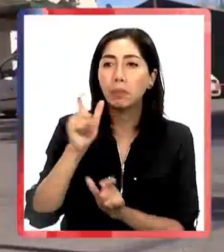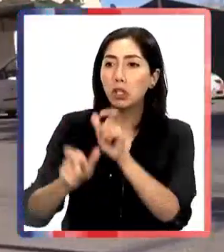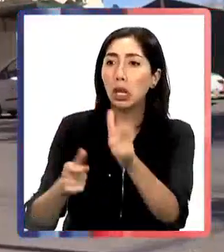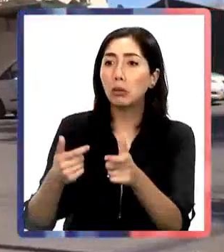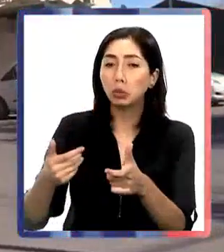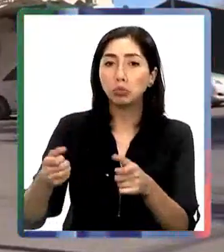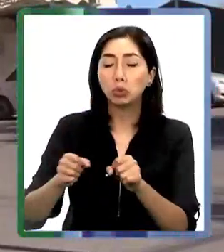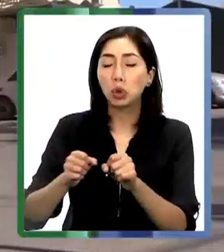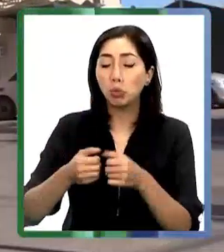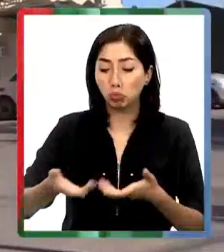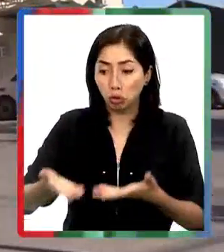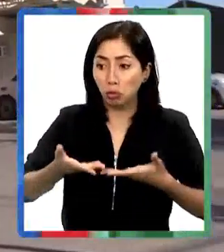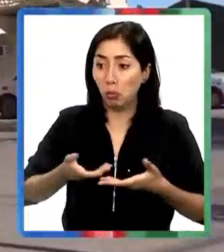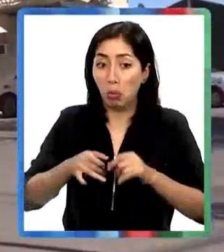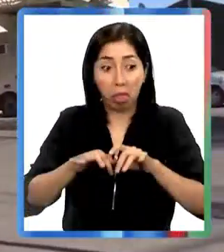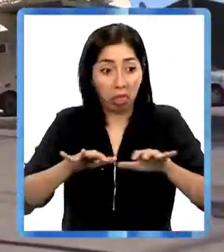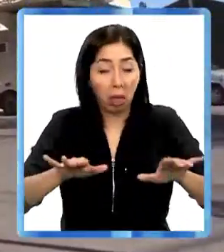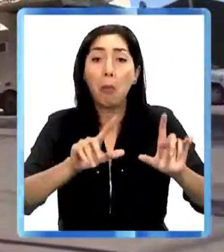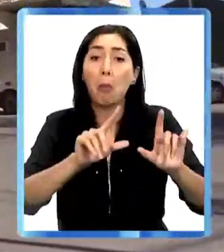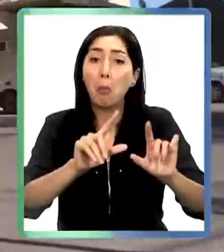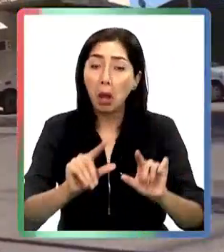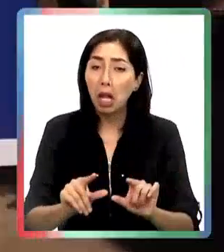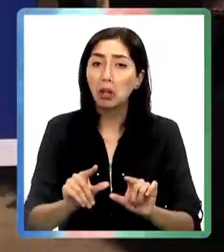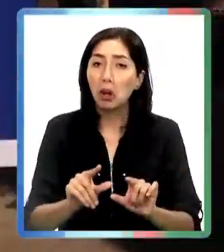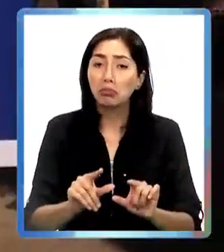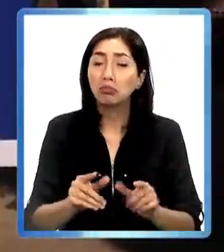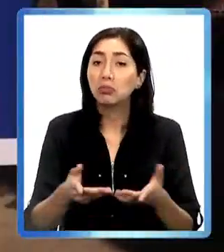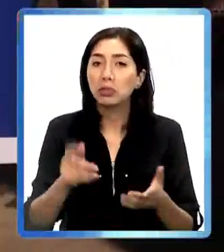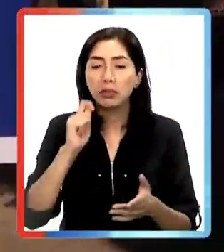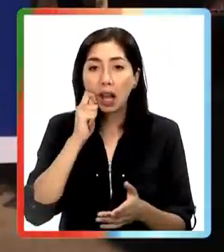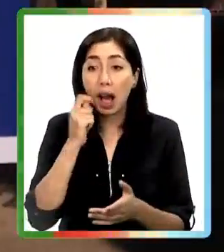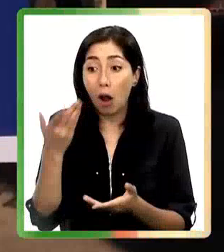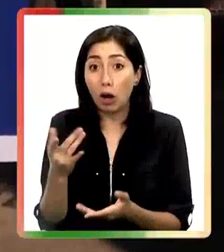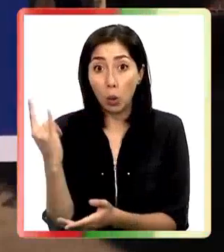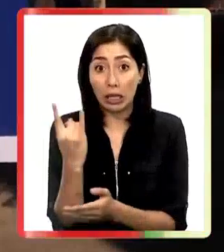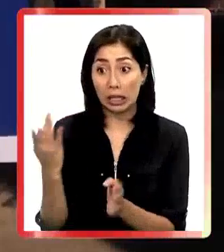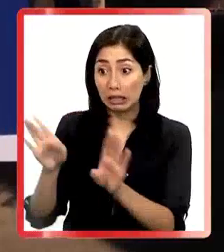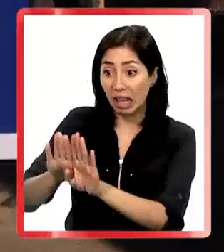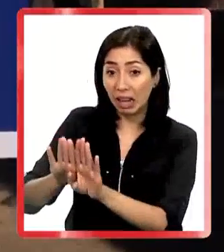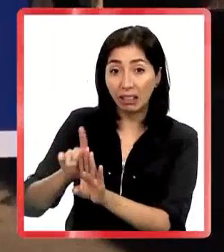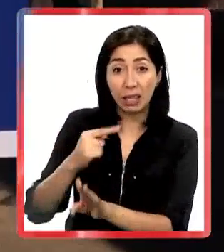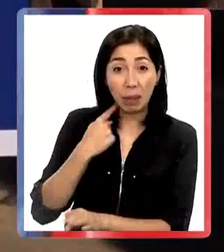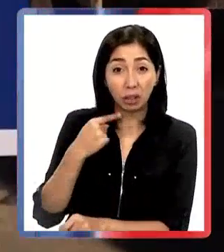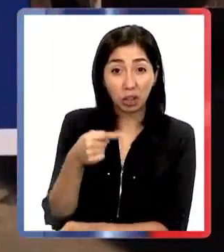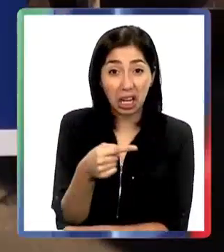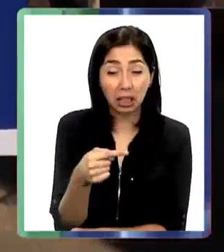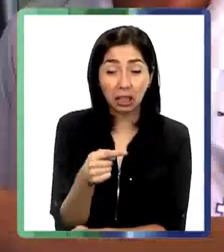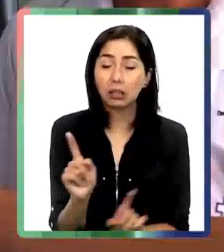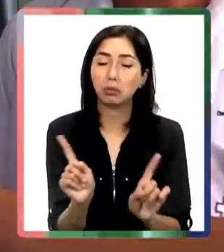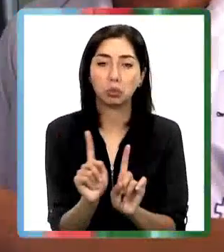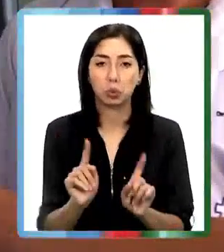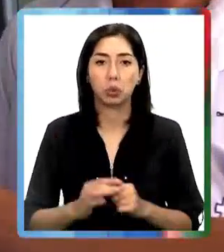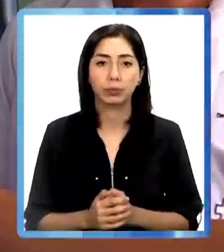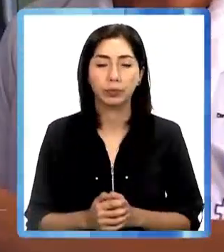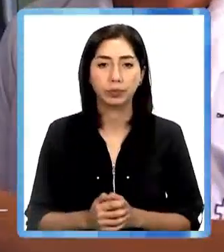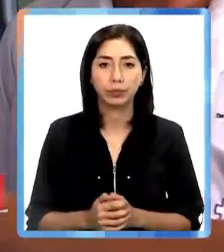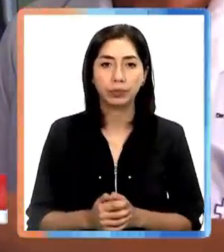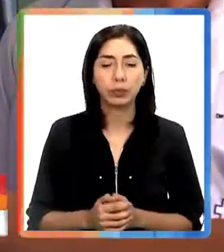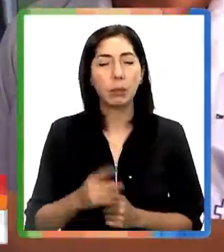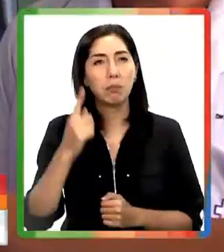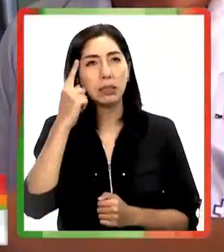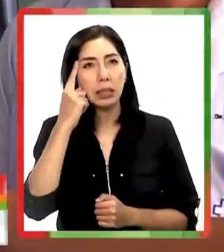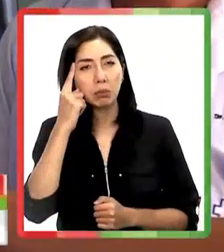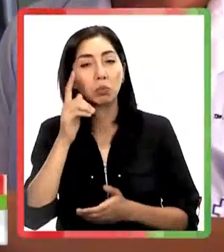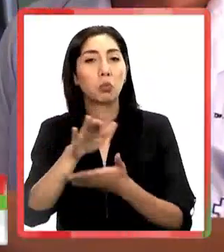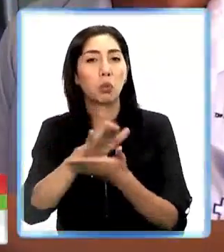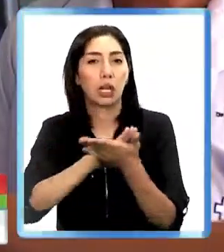de contagios, por lo que esta medida no debería tener un impacto negativo en las atenciones. Tenemos considerado que si